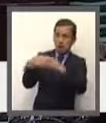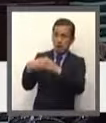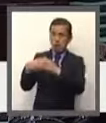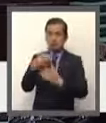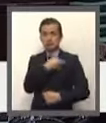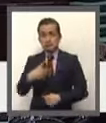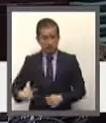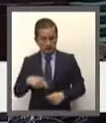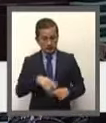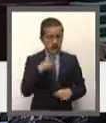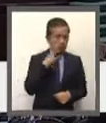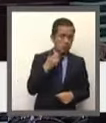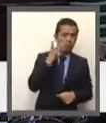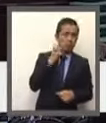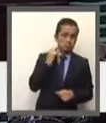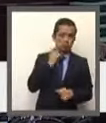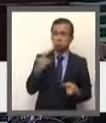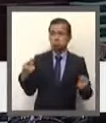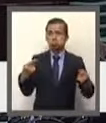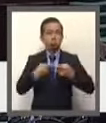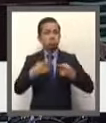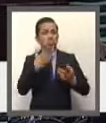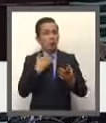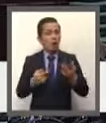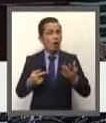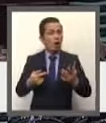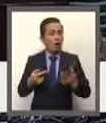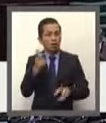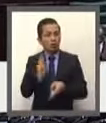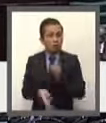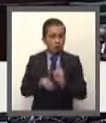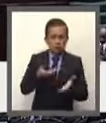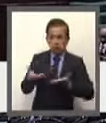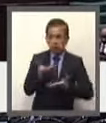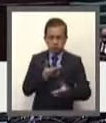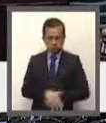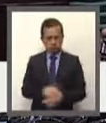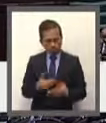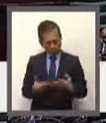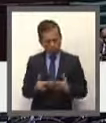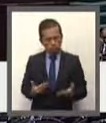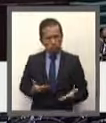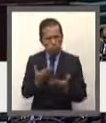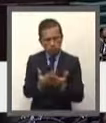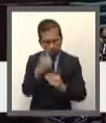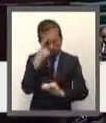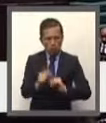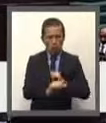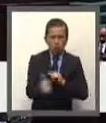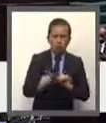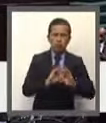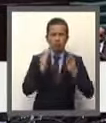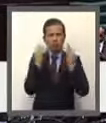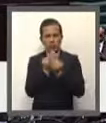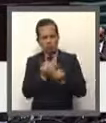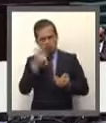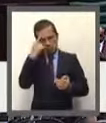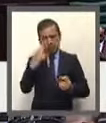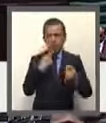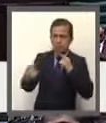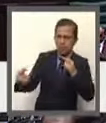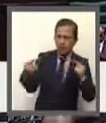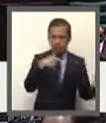Los convoco a establecer una nueva época de debate, análisis y rendición de cuentas, en la que